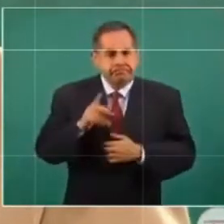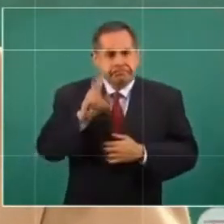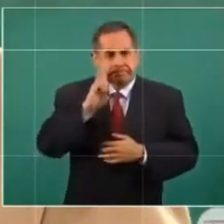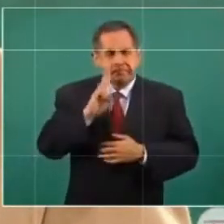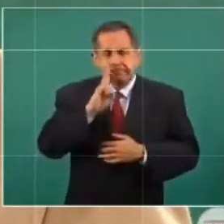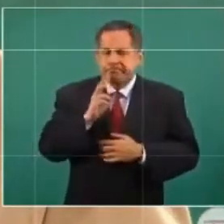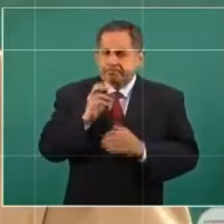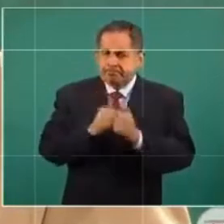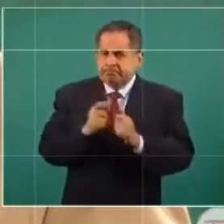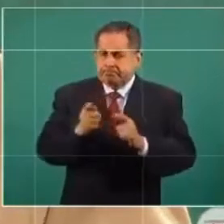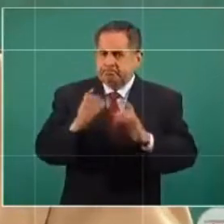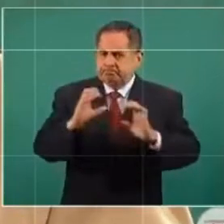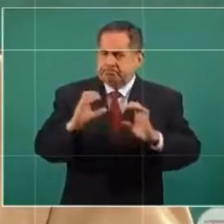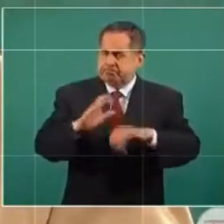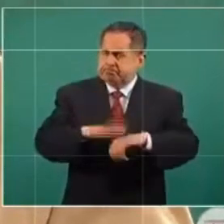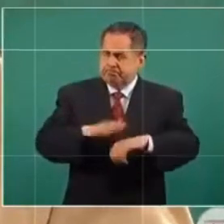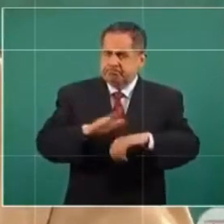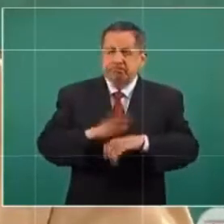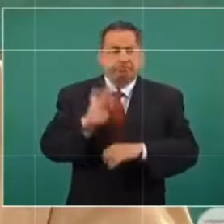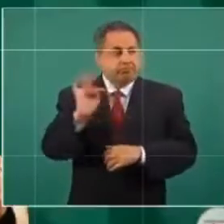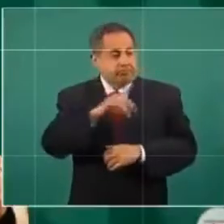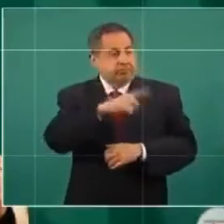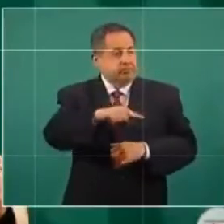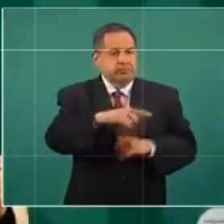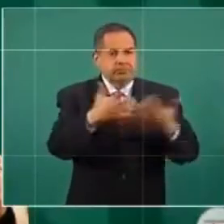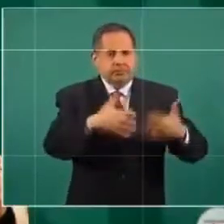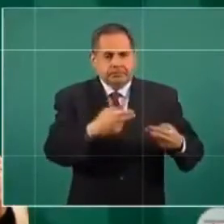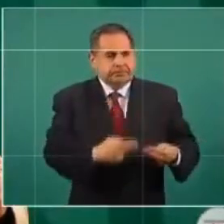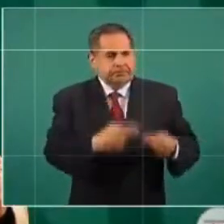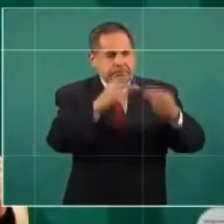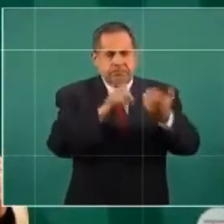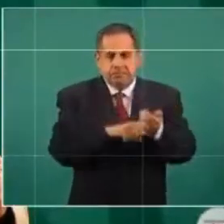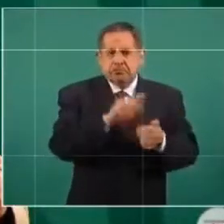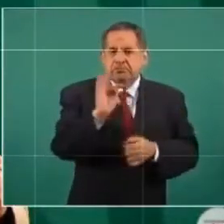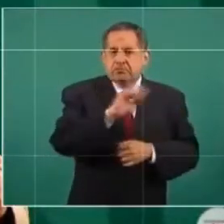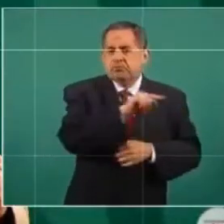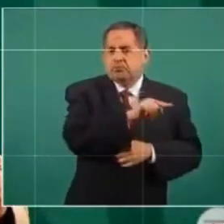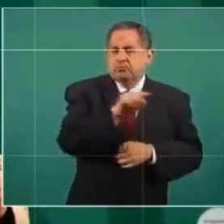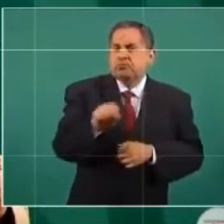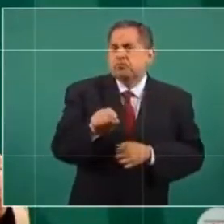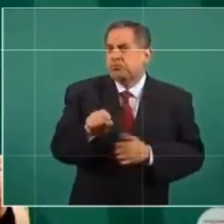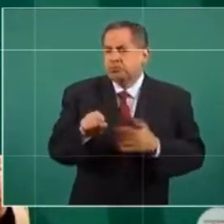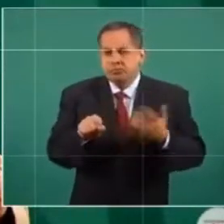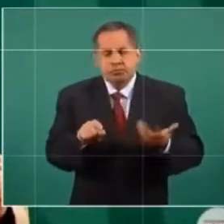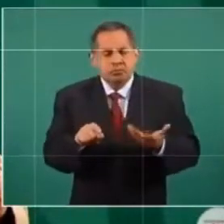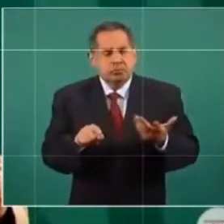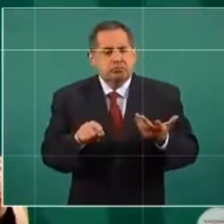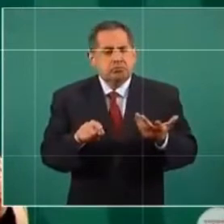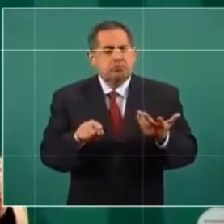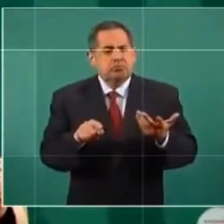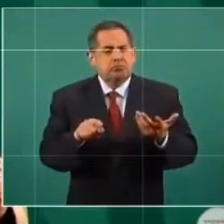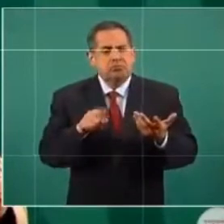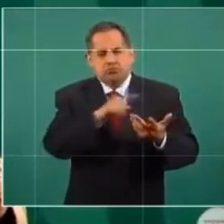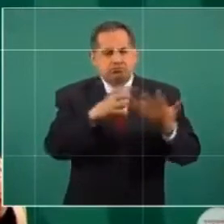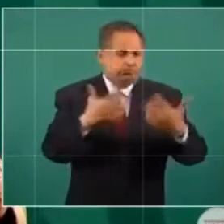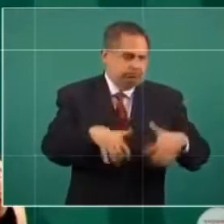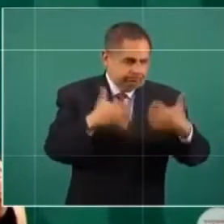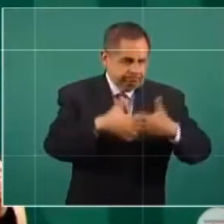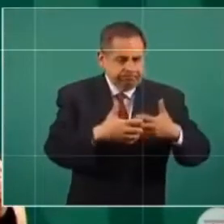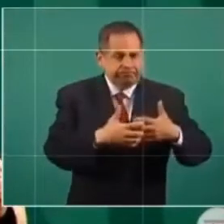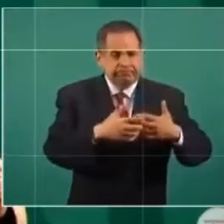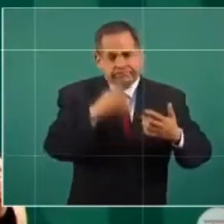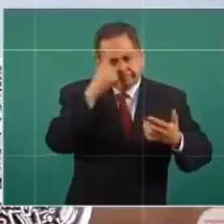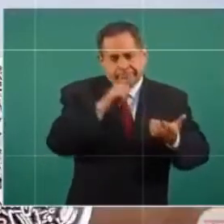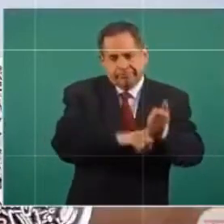cuidado de que efectivamente todas estas empresas, tanto que son fabricantes,